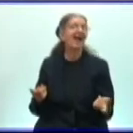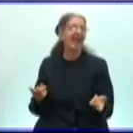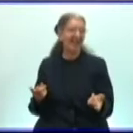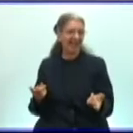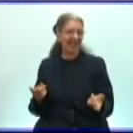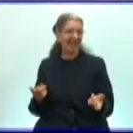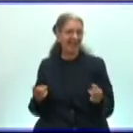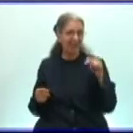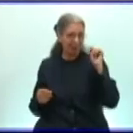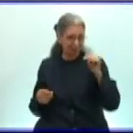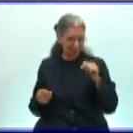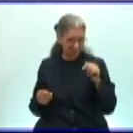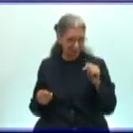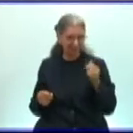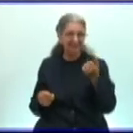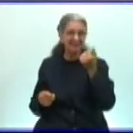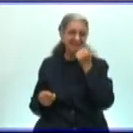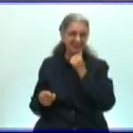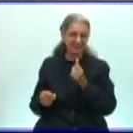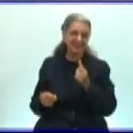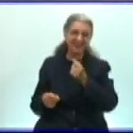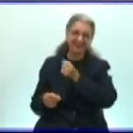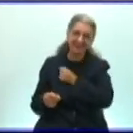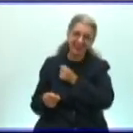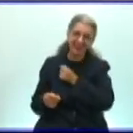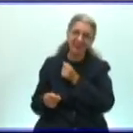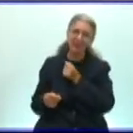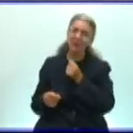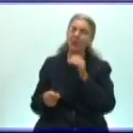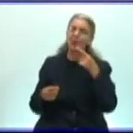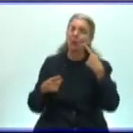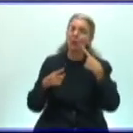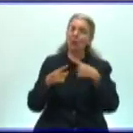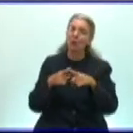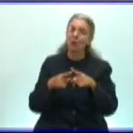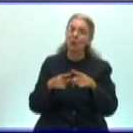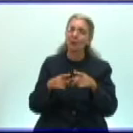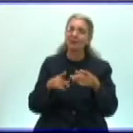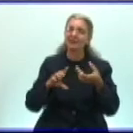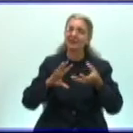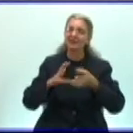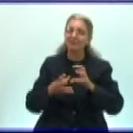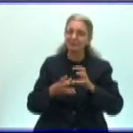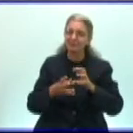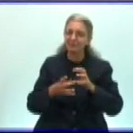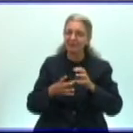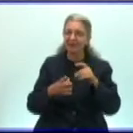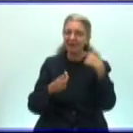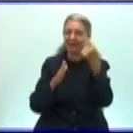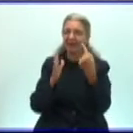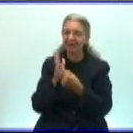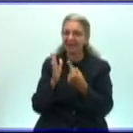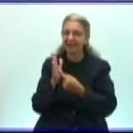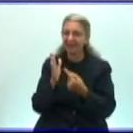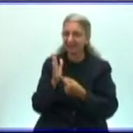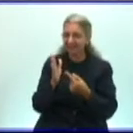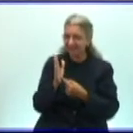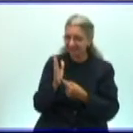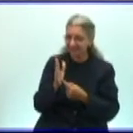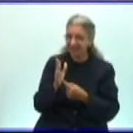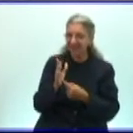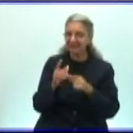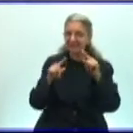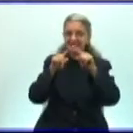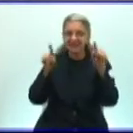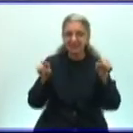En el día de hoy también queremos hacerle llegar otra magnitud que caracteriza a los circuitos eléctricos. Esto depende